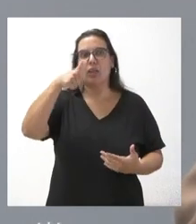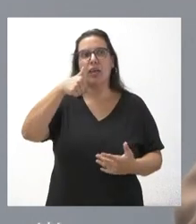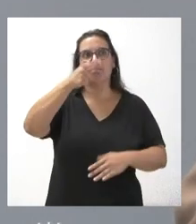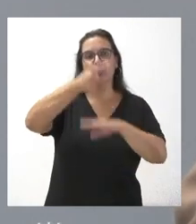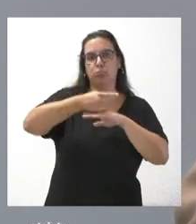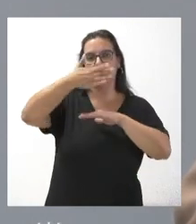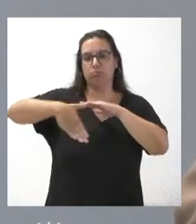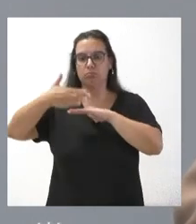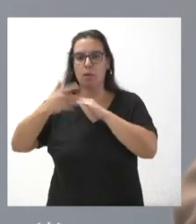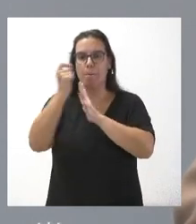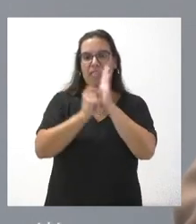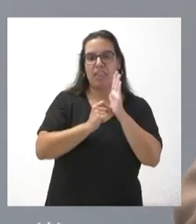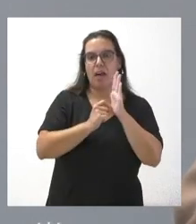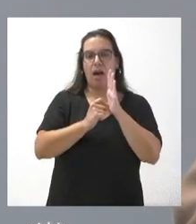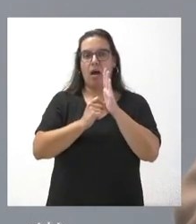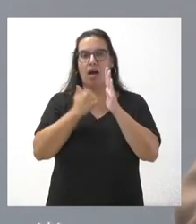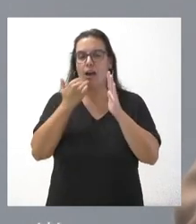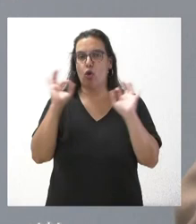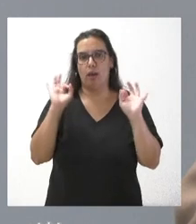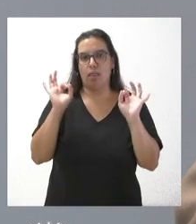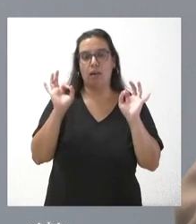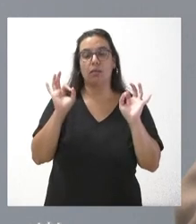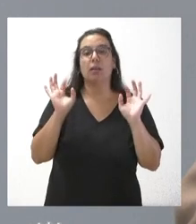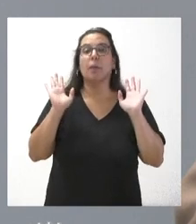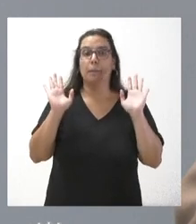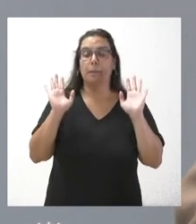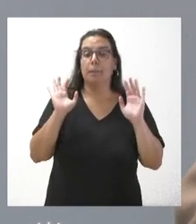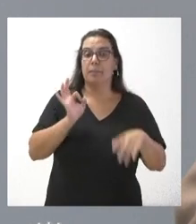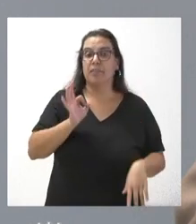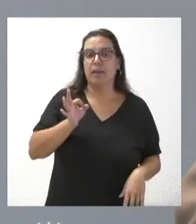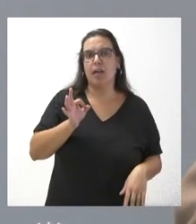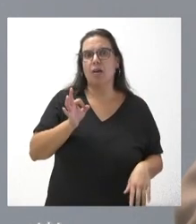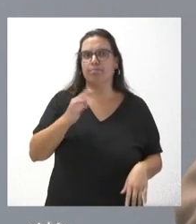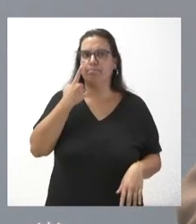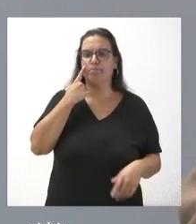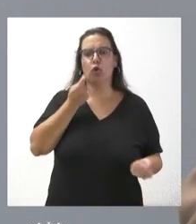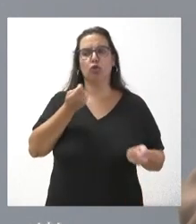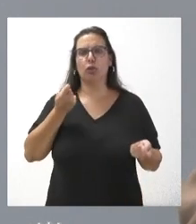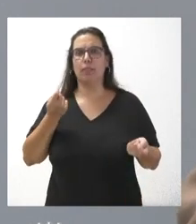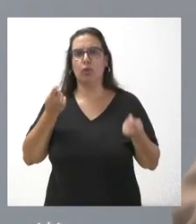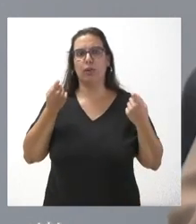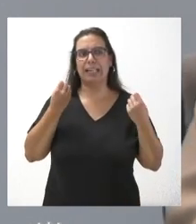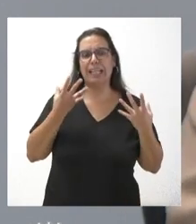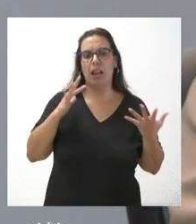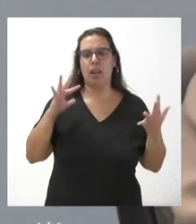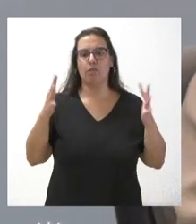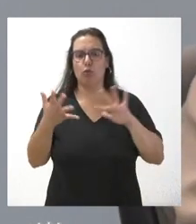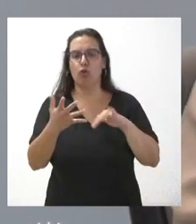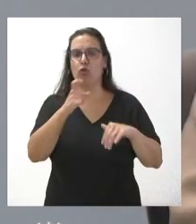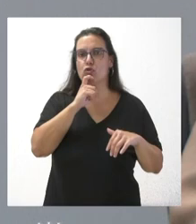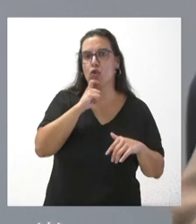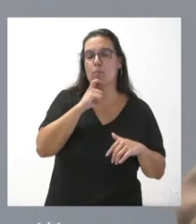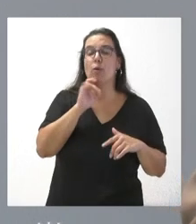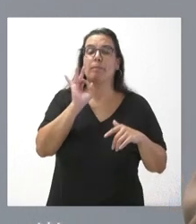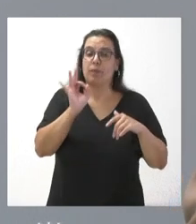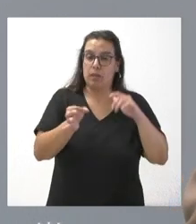ningún tipo de medida restrictiva, pero sí que es verdad que seguimos muy de cerca la evolución de la enfermedad y sí que es